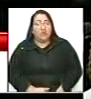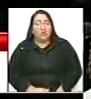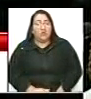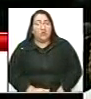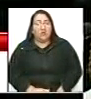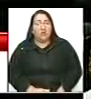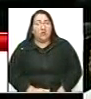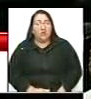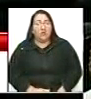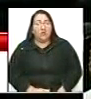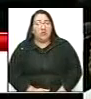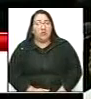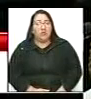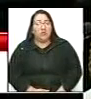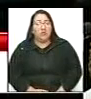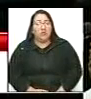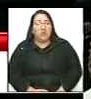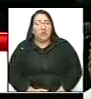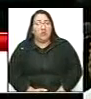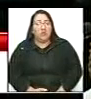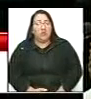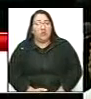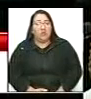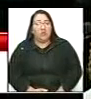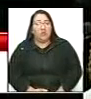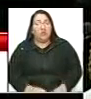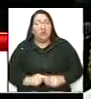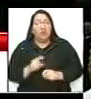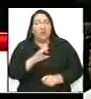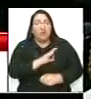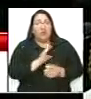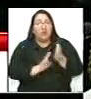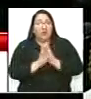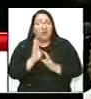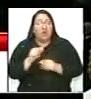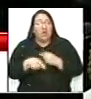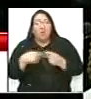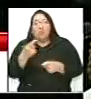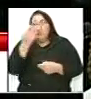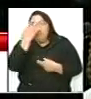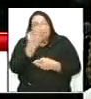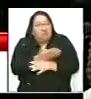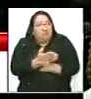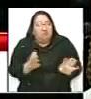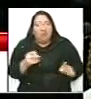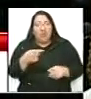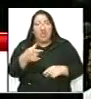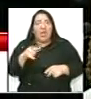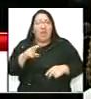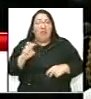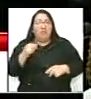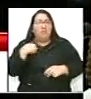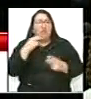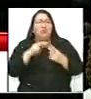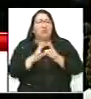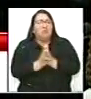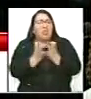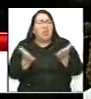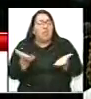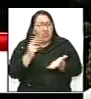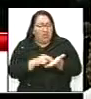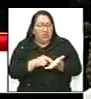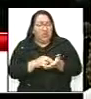bien, pero en el caso de un fiscal supremo que, dígase de paso, ni lo conozco, un señor Gálvez, justo hoy día en el periódico ha